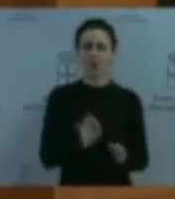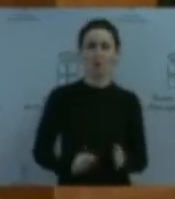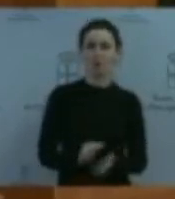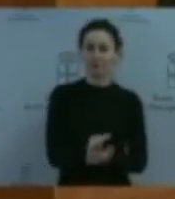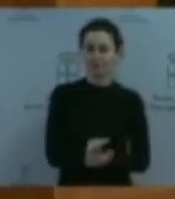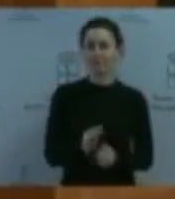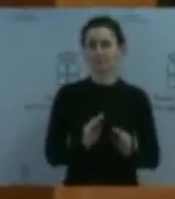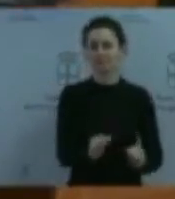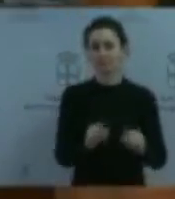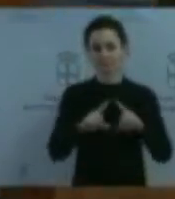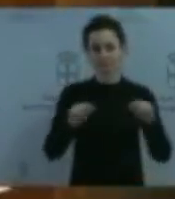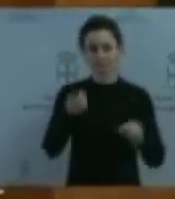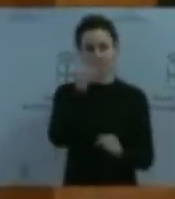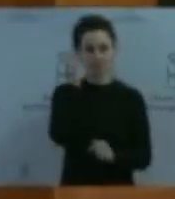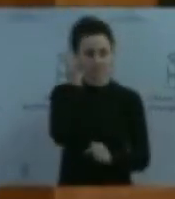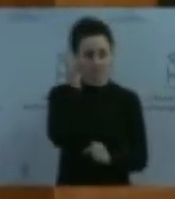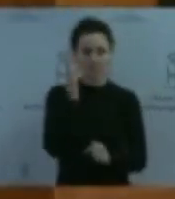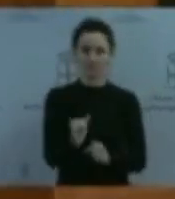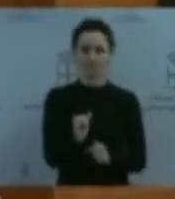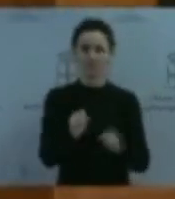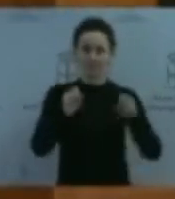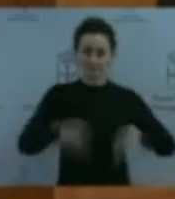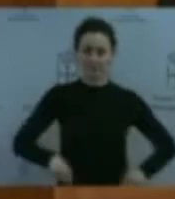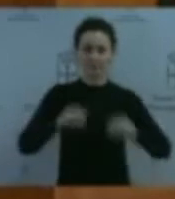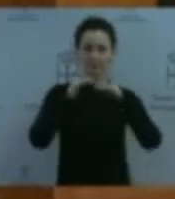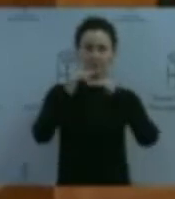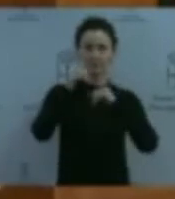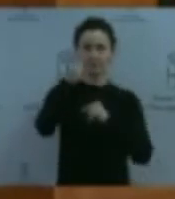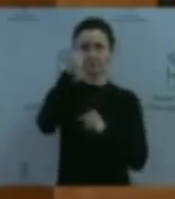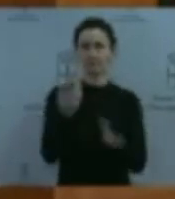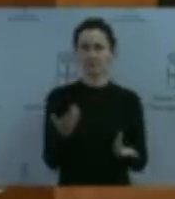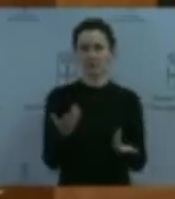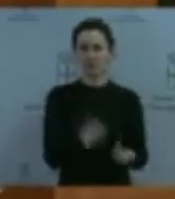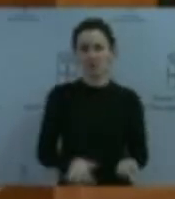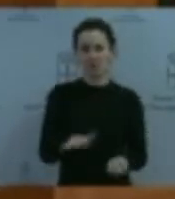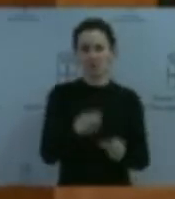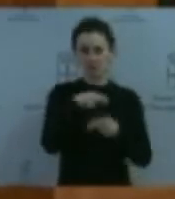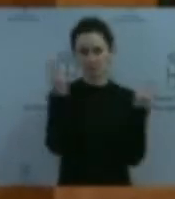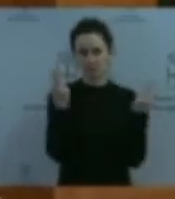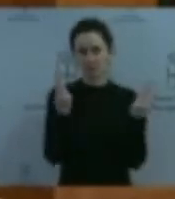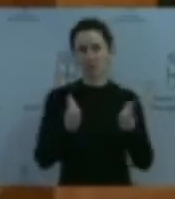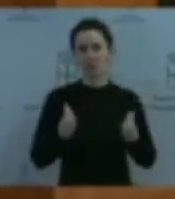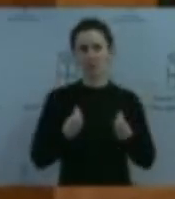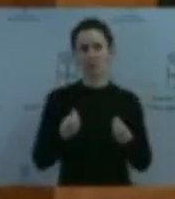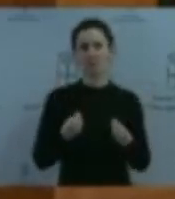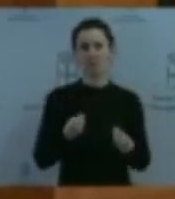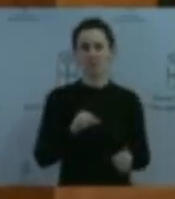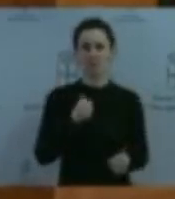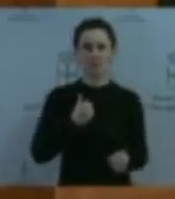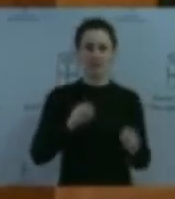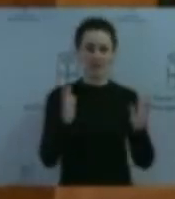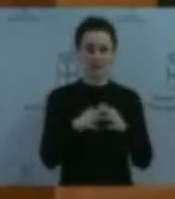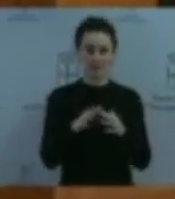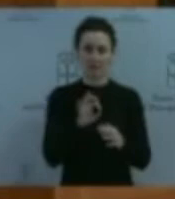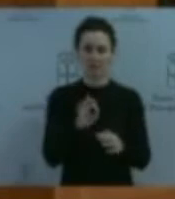sin techo, viviendo en espacios públicos o pernoctando en albergues y otros alojamientos precarios y temporales. Según consta en